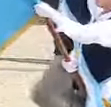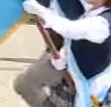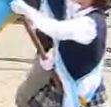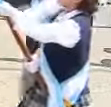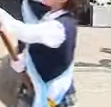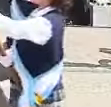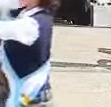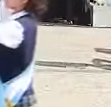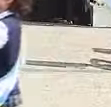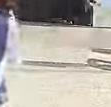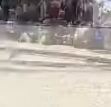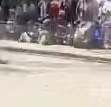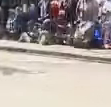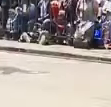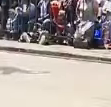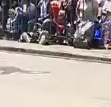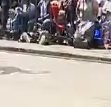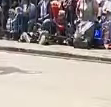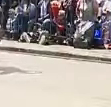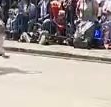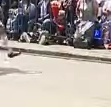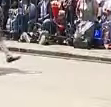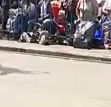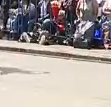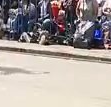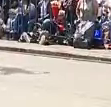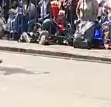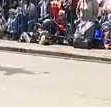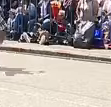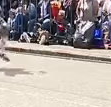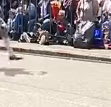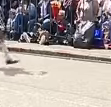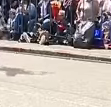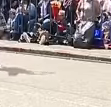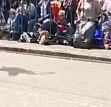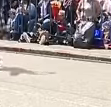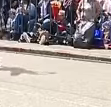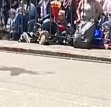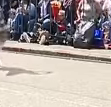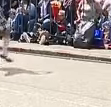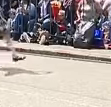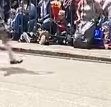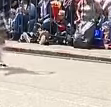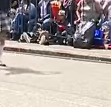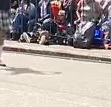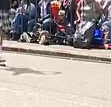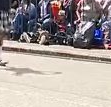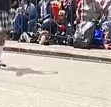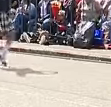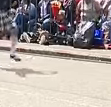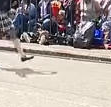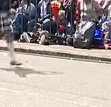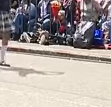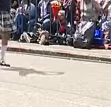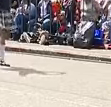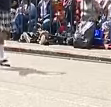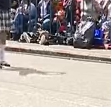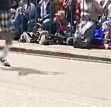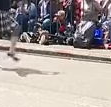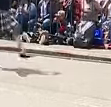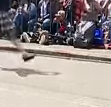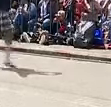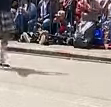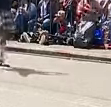la colaboración de la Hermandad de Jesús Nazareno de la Parroquia de Candelaria, precedida por don Marco